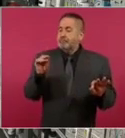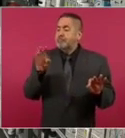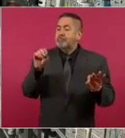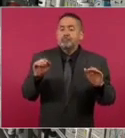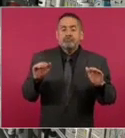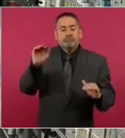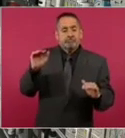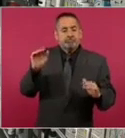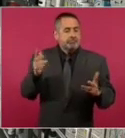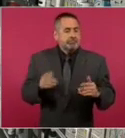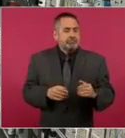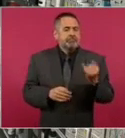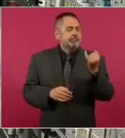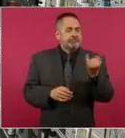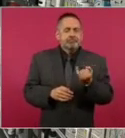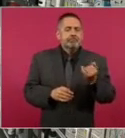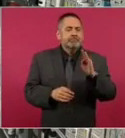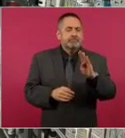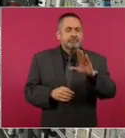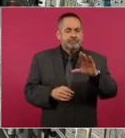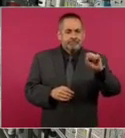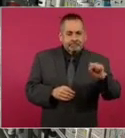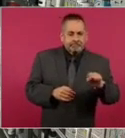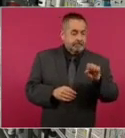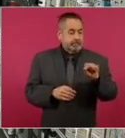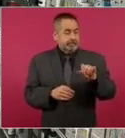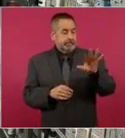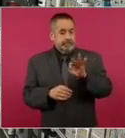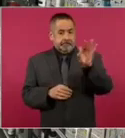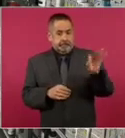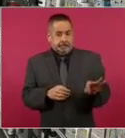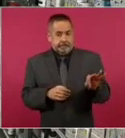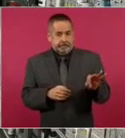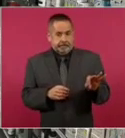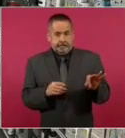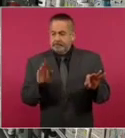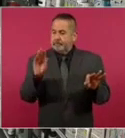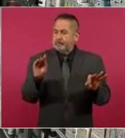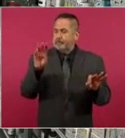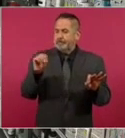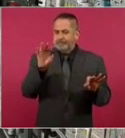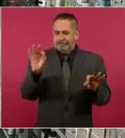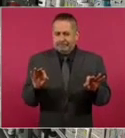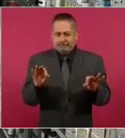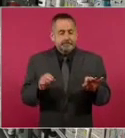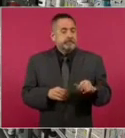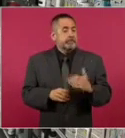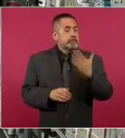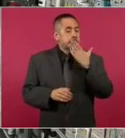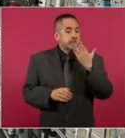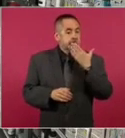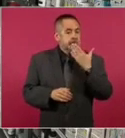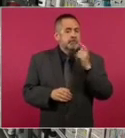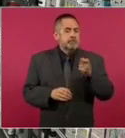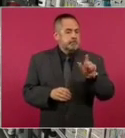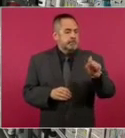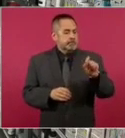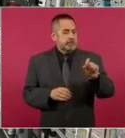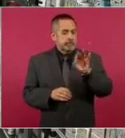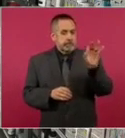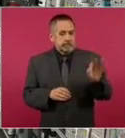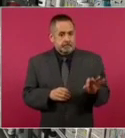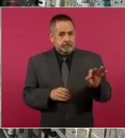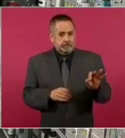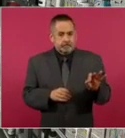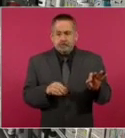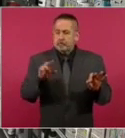Baja California Sur, que pasó del 65% de recetas surtidas a un 99%, Sonora, que pasó del 20%